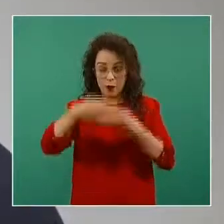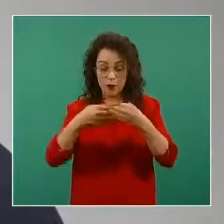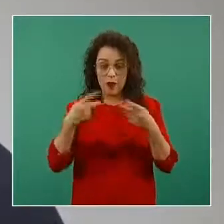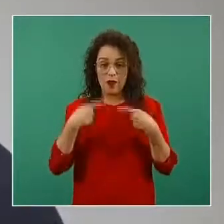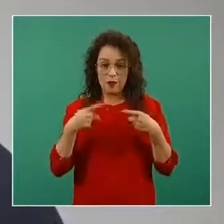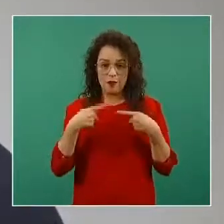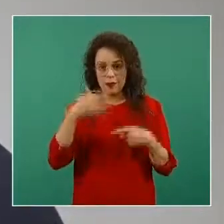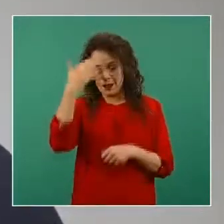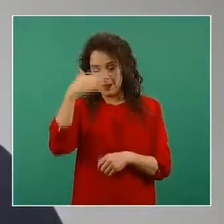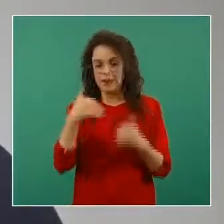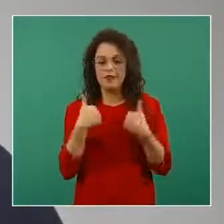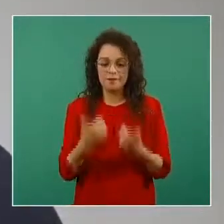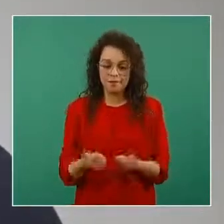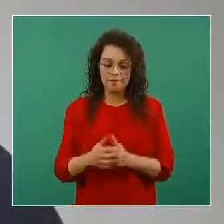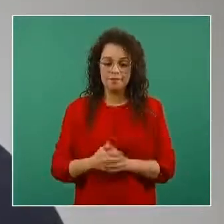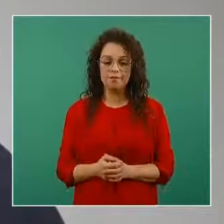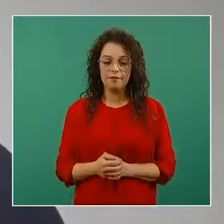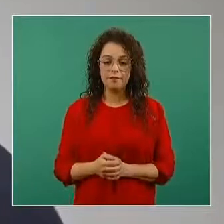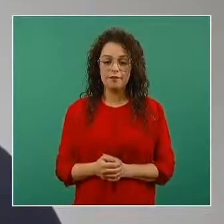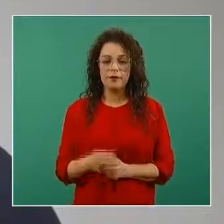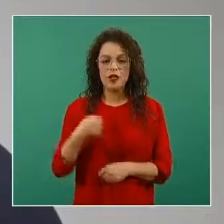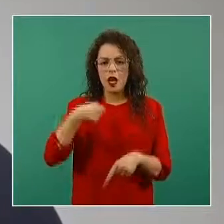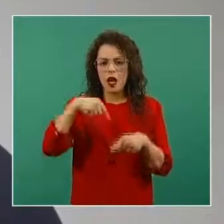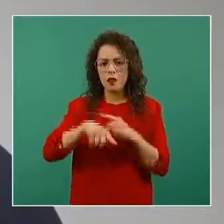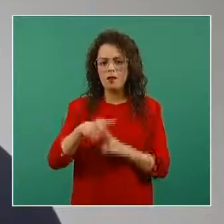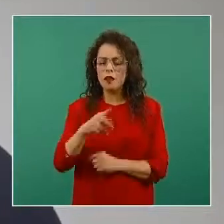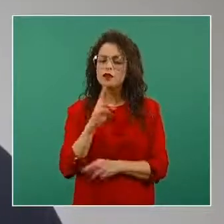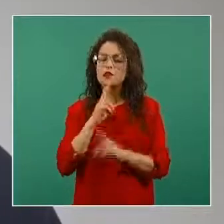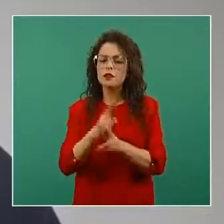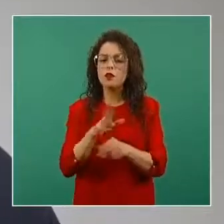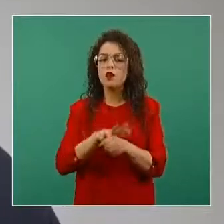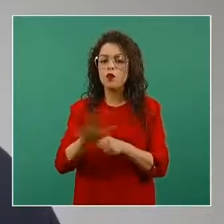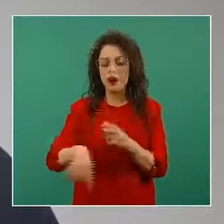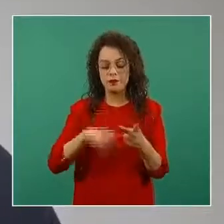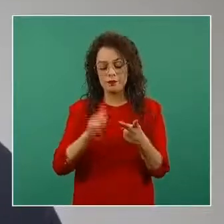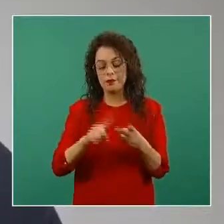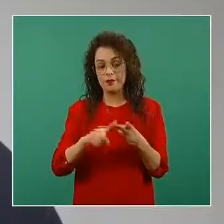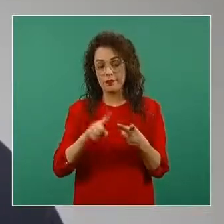Empiezo precisamente por la segunda de ellas, que